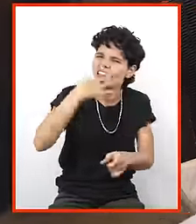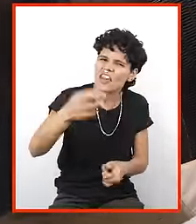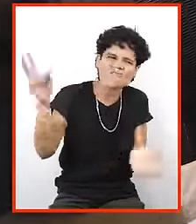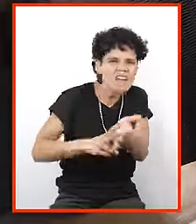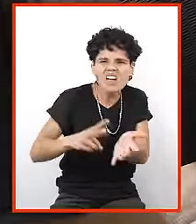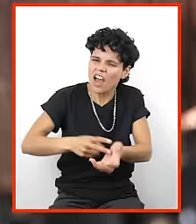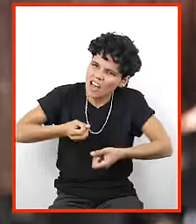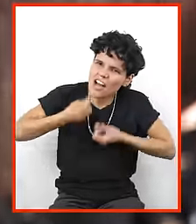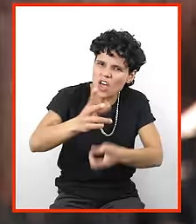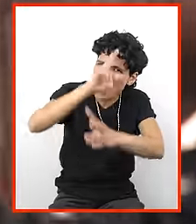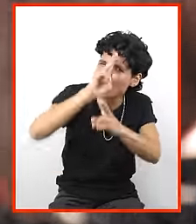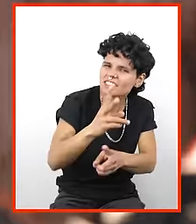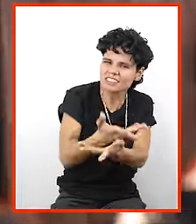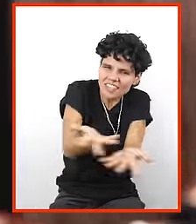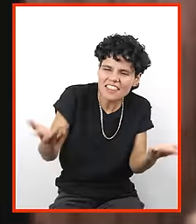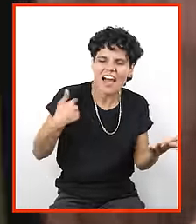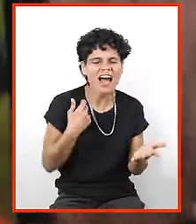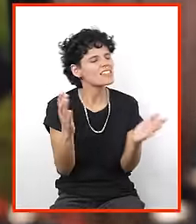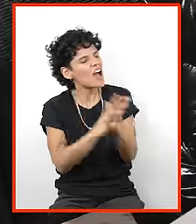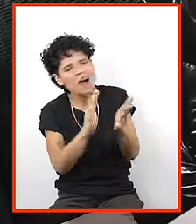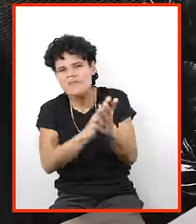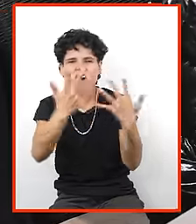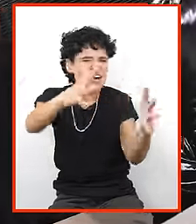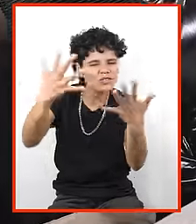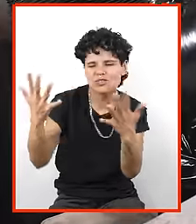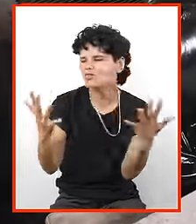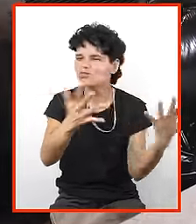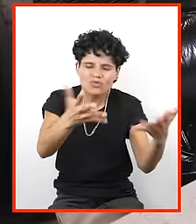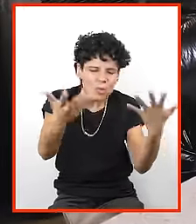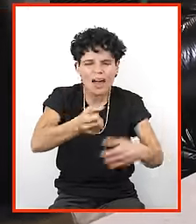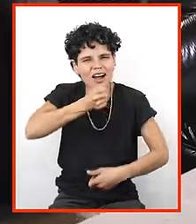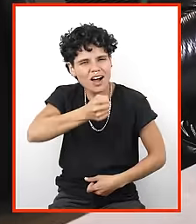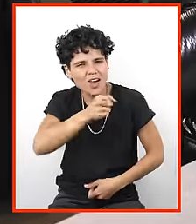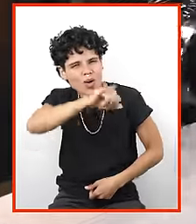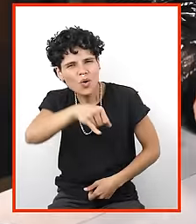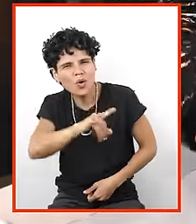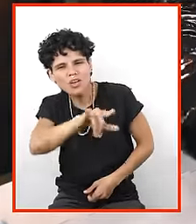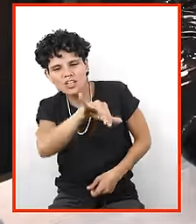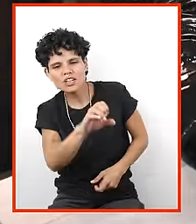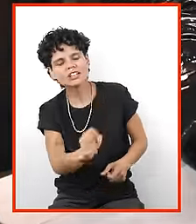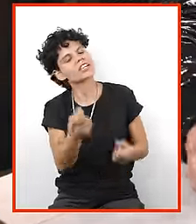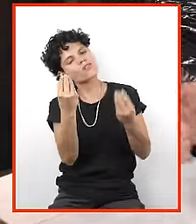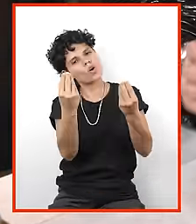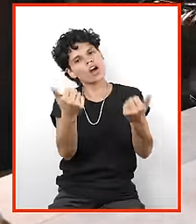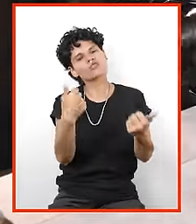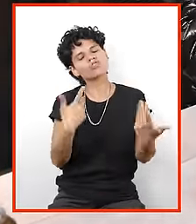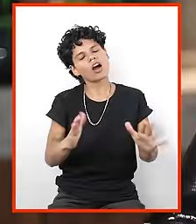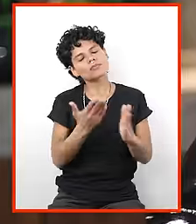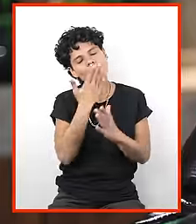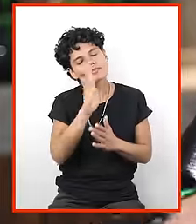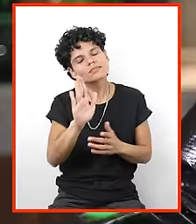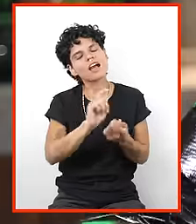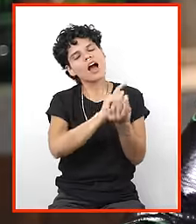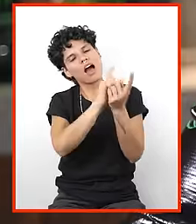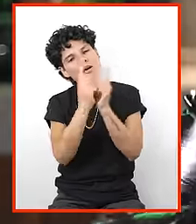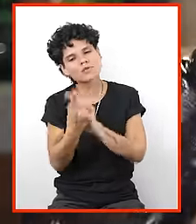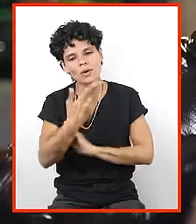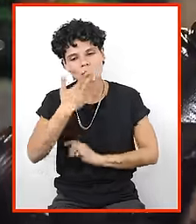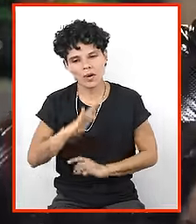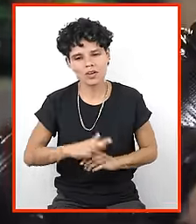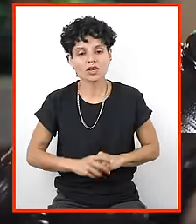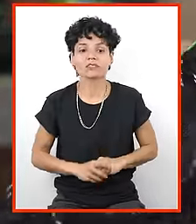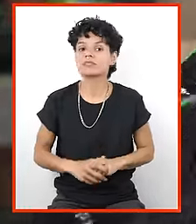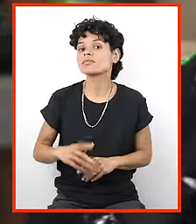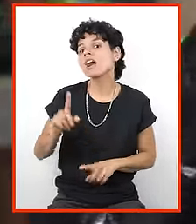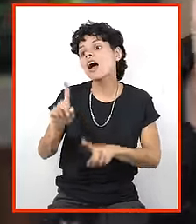las cosas. Un aplauso a Julio. Eso es algo que corregimos, ¿ah? Lo corrigió. Porque, eso lo corrigió porque además... ¿Alguien